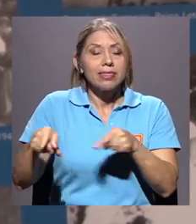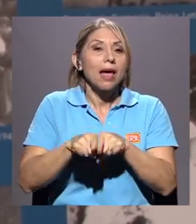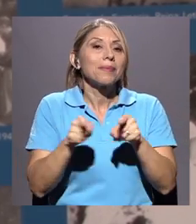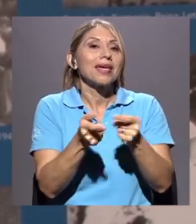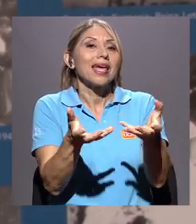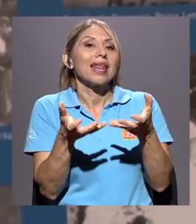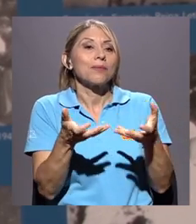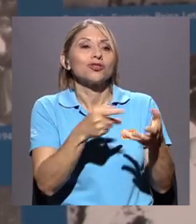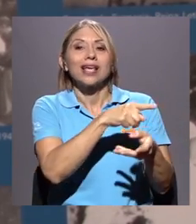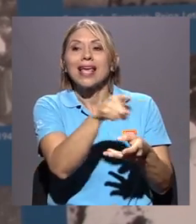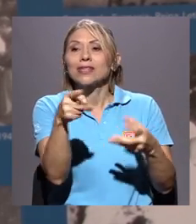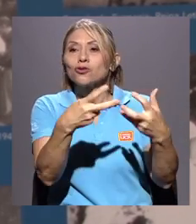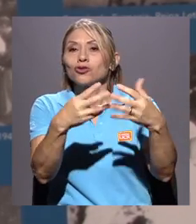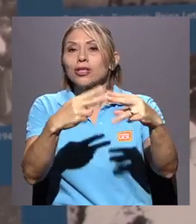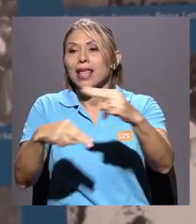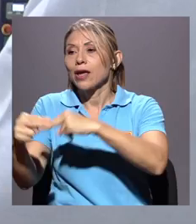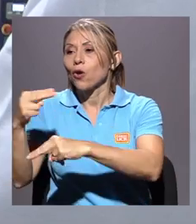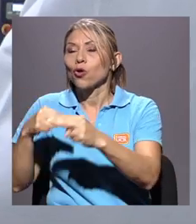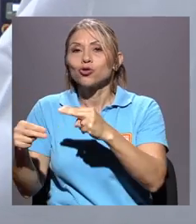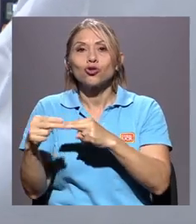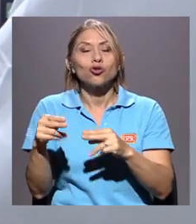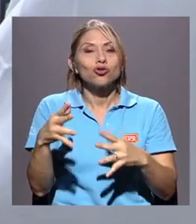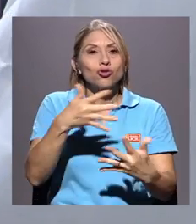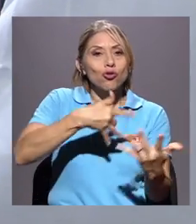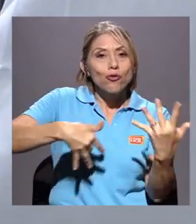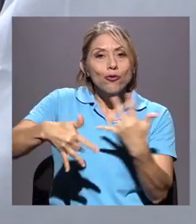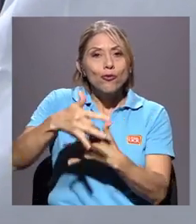interaccionen para que crezcan en conjunto.